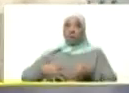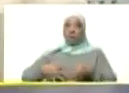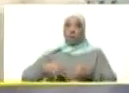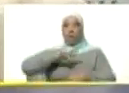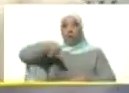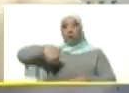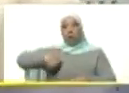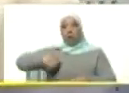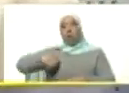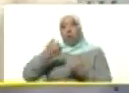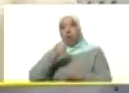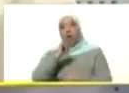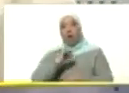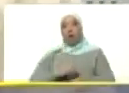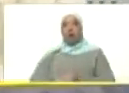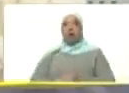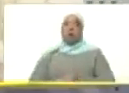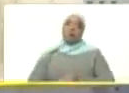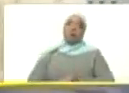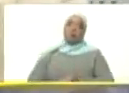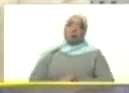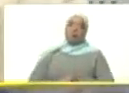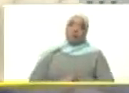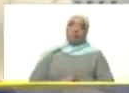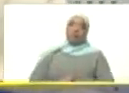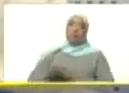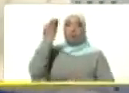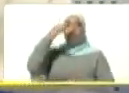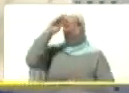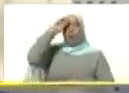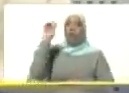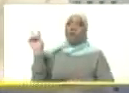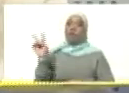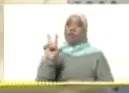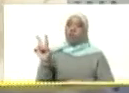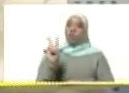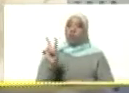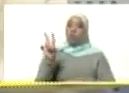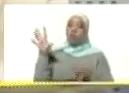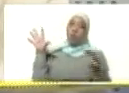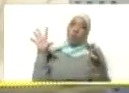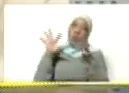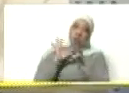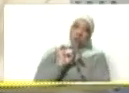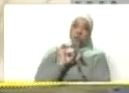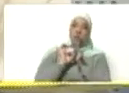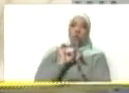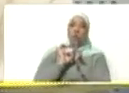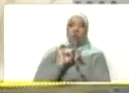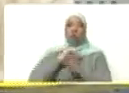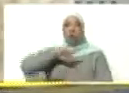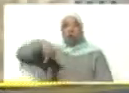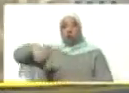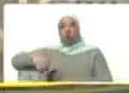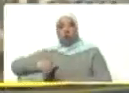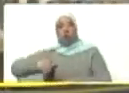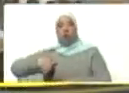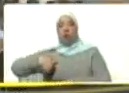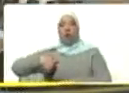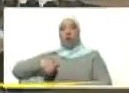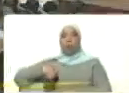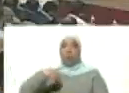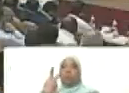nuestro continente. Y Cuba y Venezuela unimos nuestras